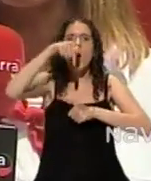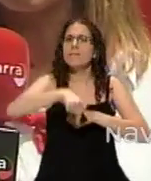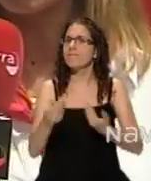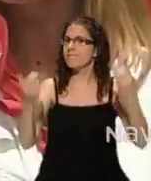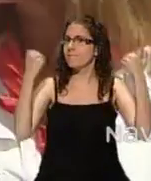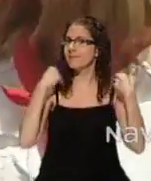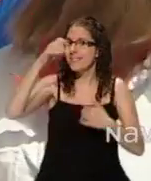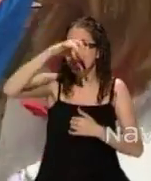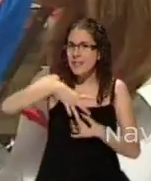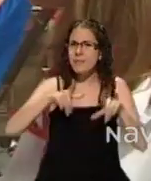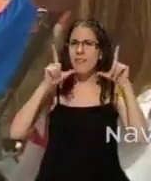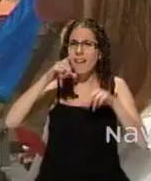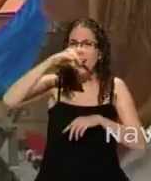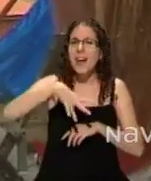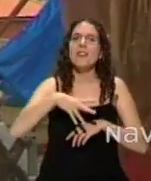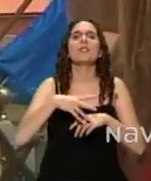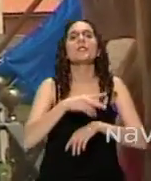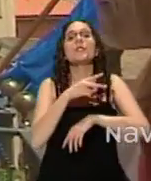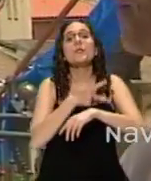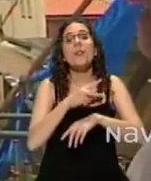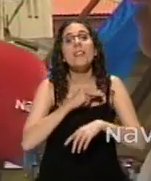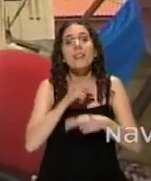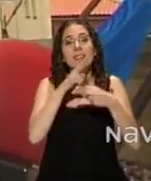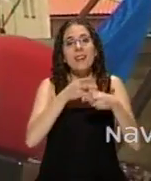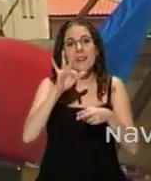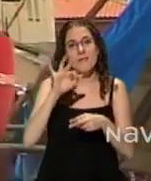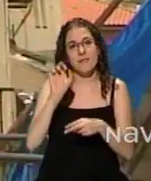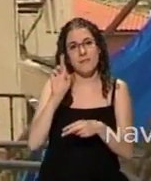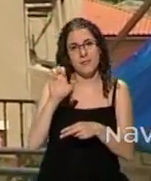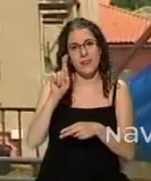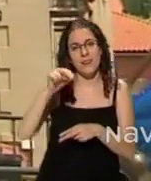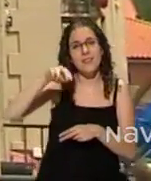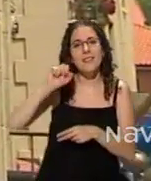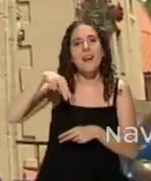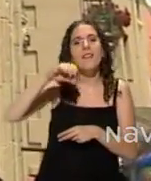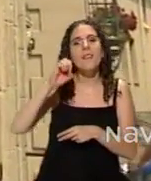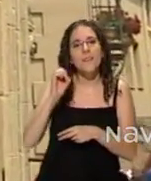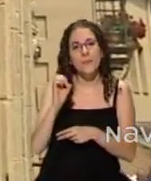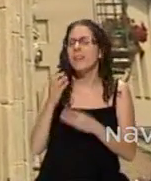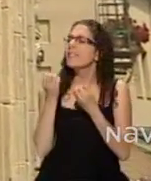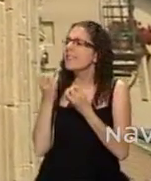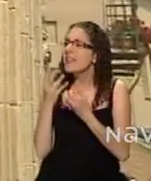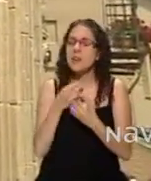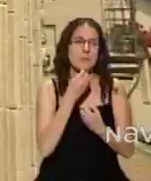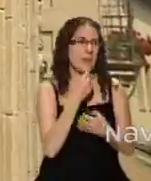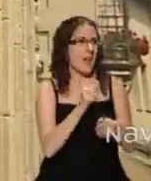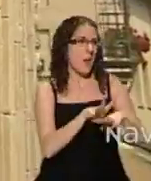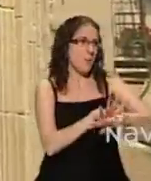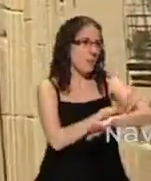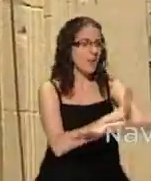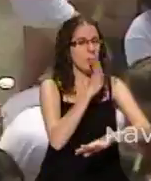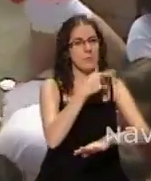concejal Fernando Angulo. Enhorabuena, Fernando. Gracias. Imagino que emocionado, ¿no? Hombre, emocionado por tirar el cohete en tu pueblo, a pesar